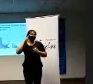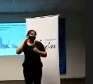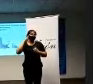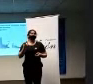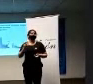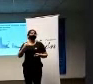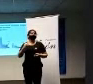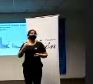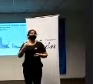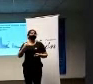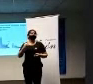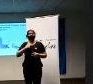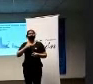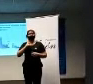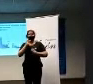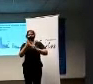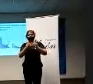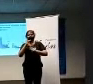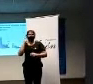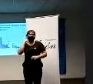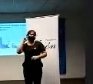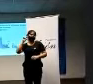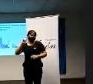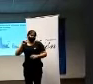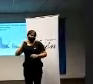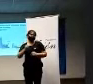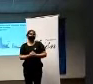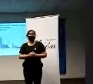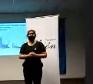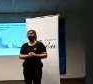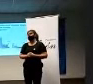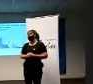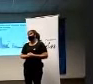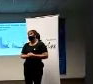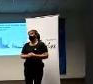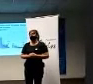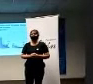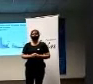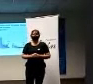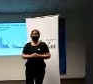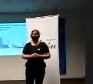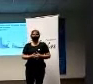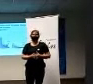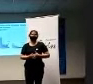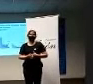anterior. Mostrando estos casos por eje y a la vez por departamento,